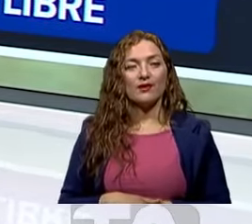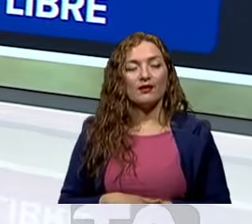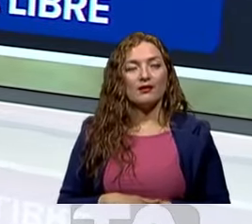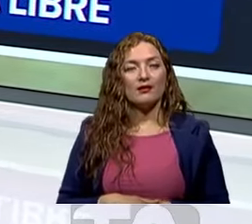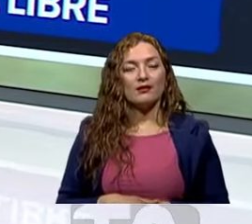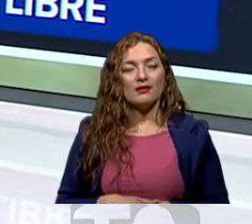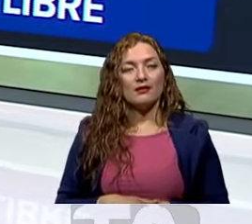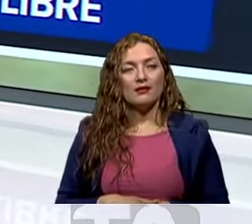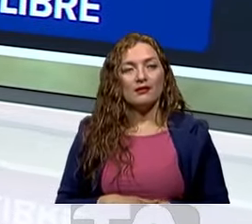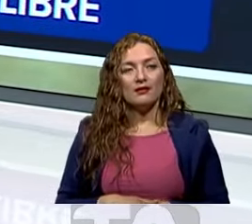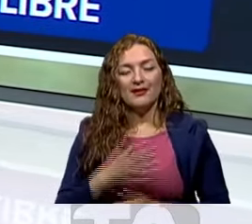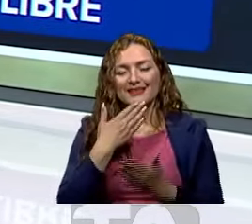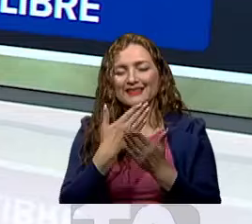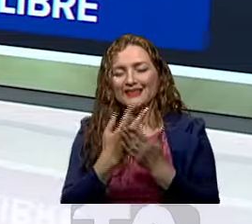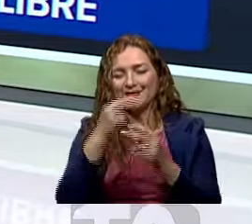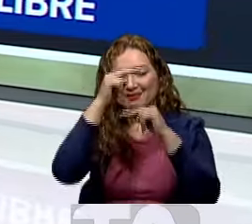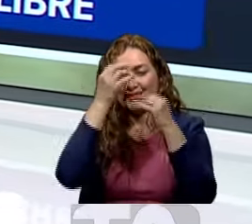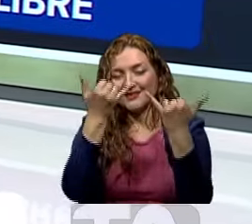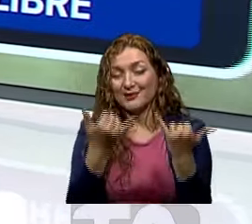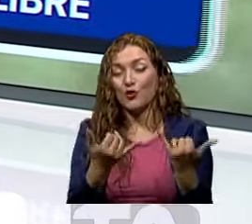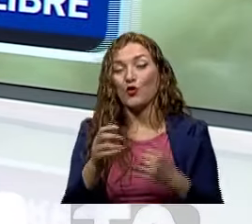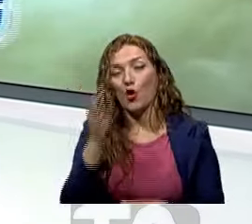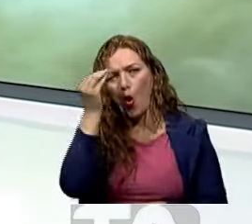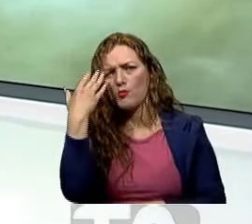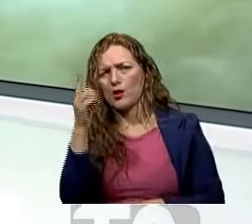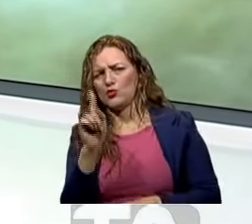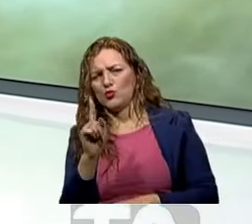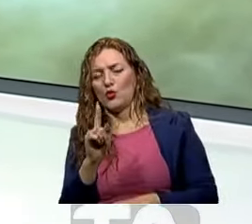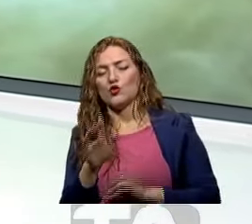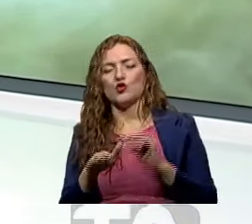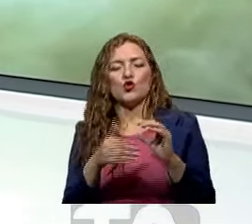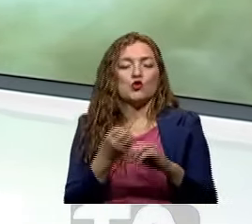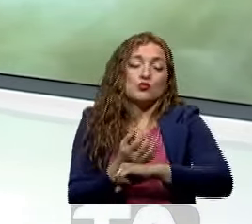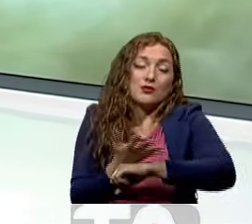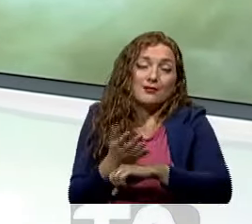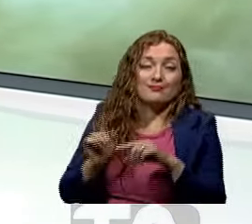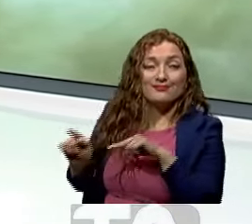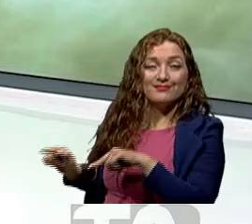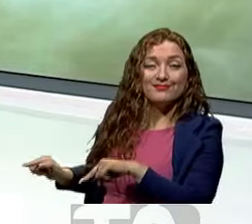pantalla. Gracias por acompañarnos en Escena. No se olviden de enviarme todas sus sugerencias a